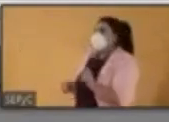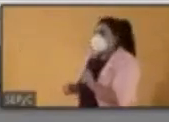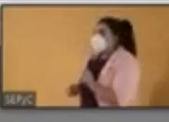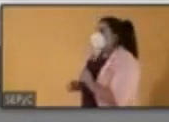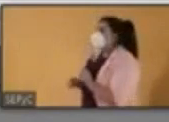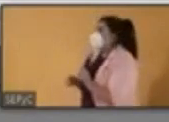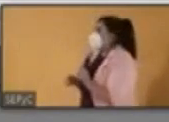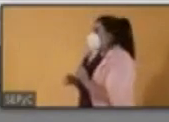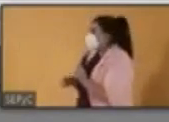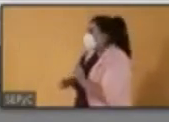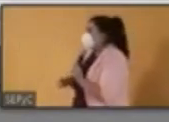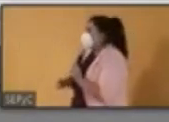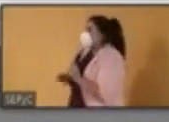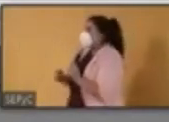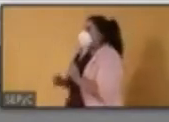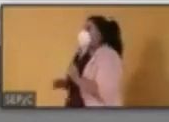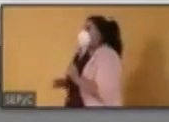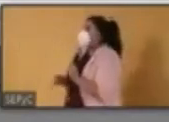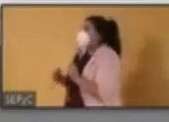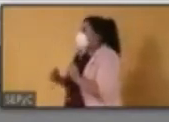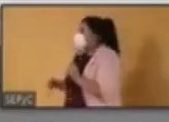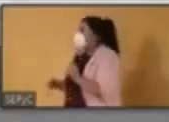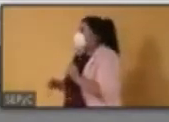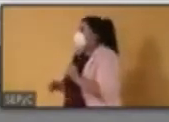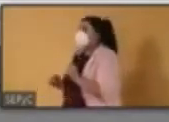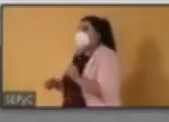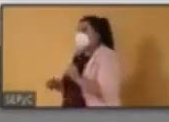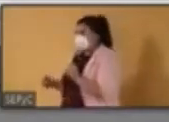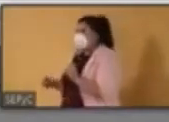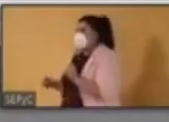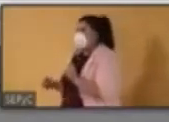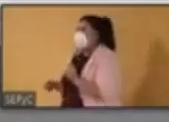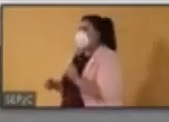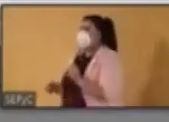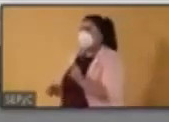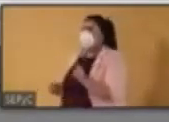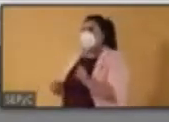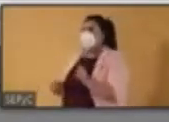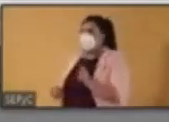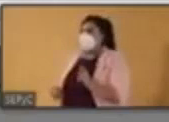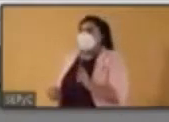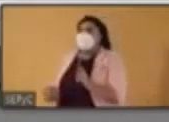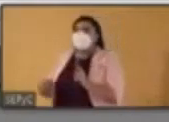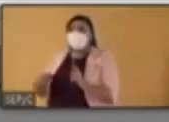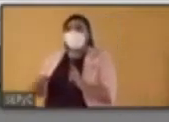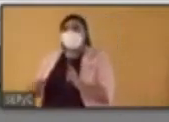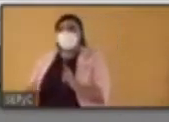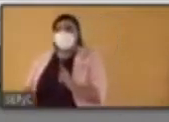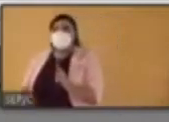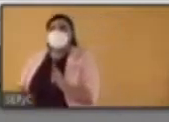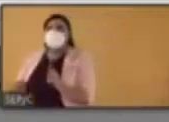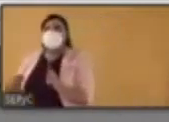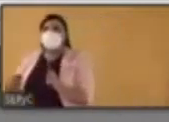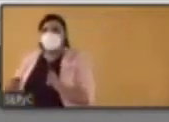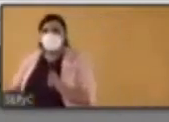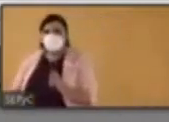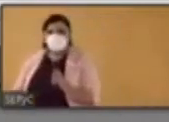comercio, registros vehiculares, registros educativos y otros, a efecto de verificar que efectivamente